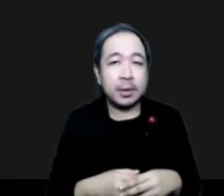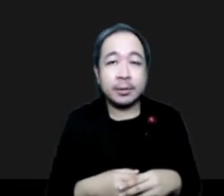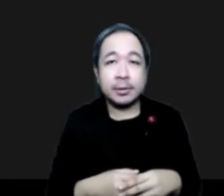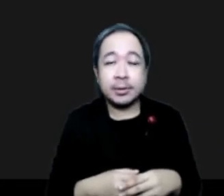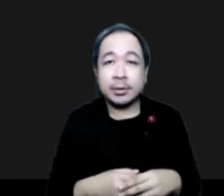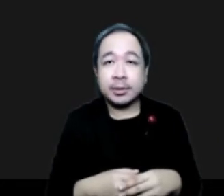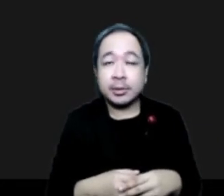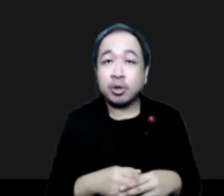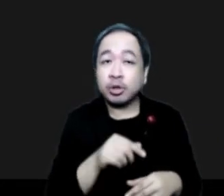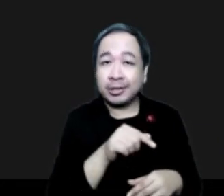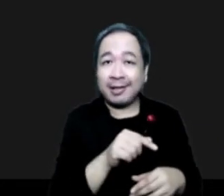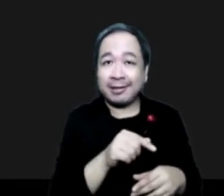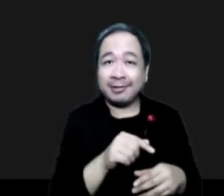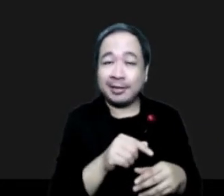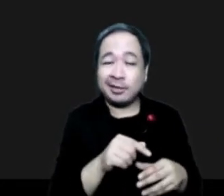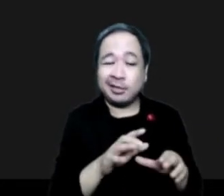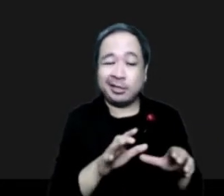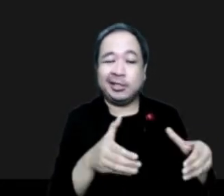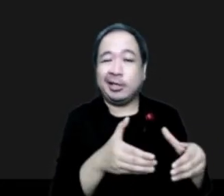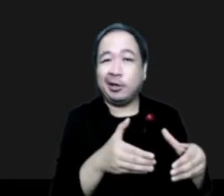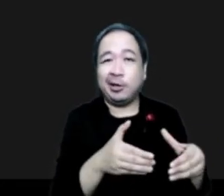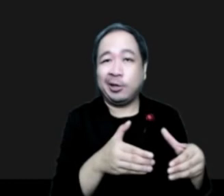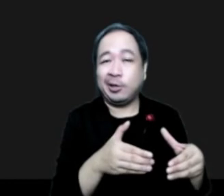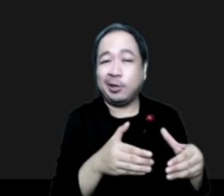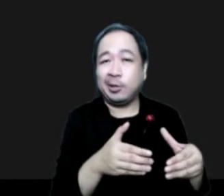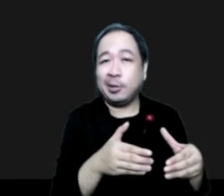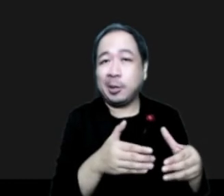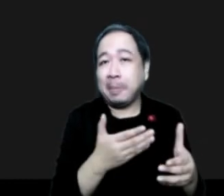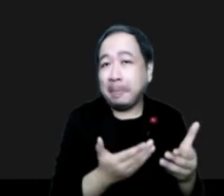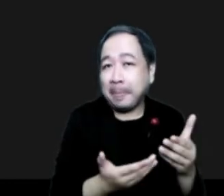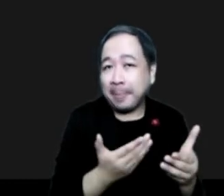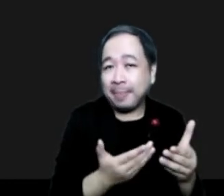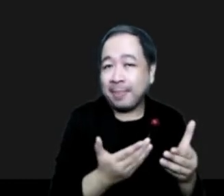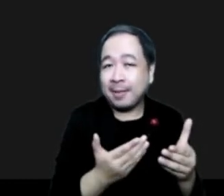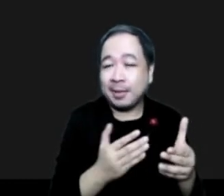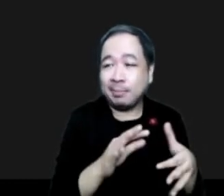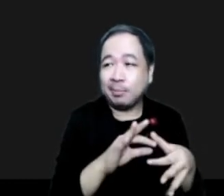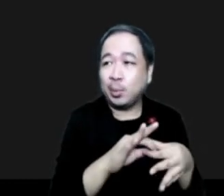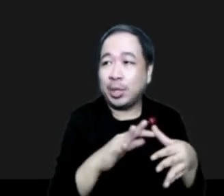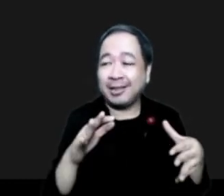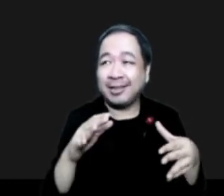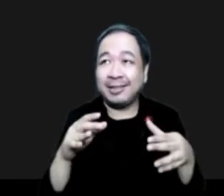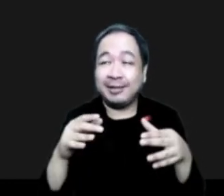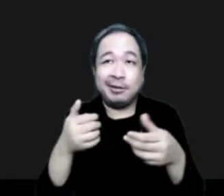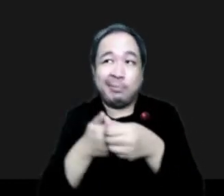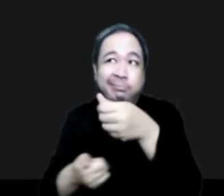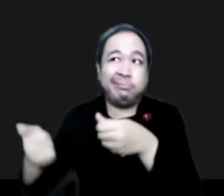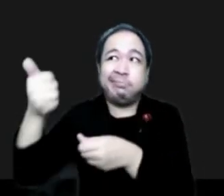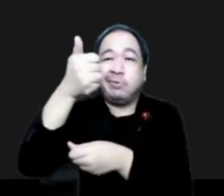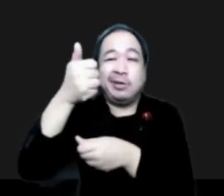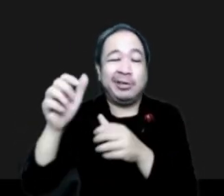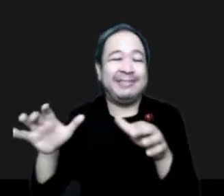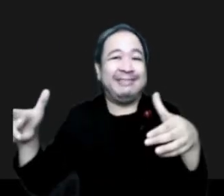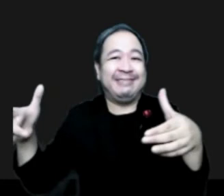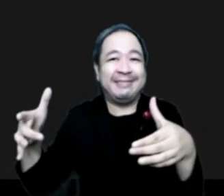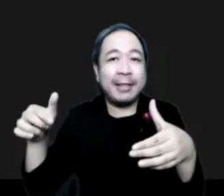dentro de todo el gran sistema pues tenemos el hecho de que esa actividad va a recaer en los países